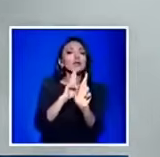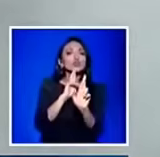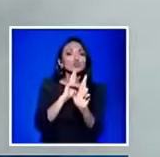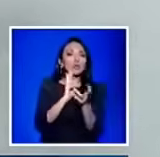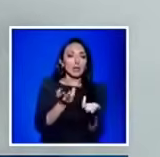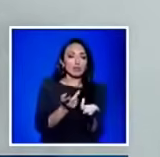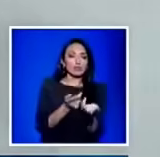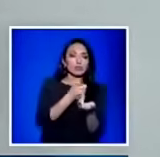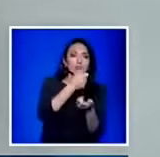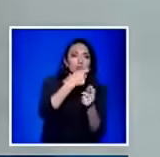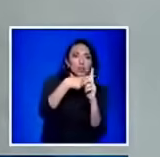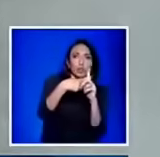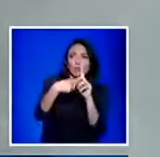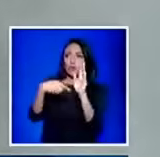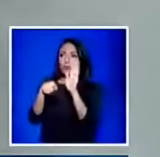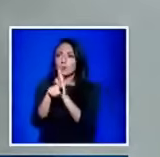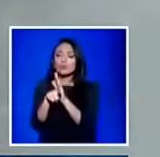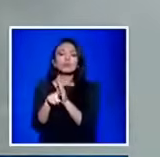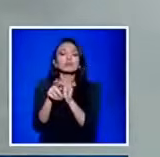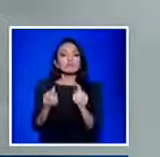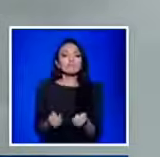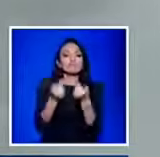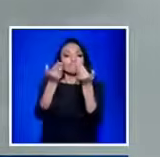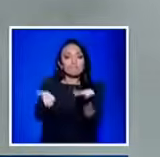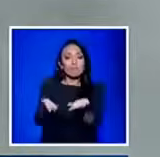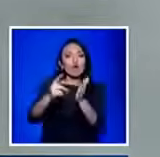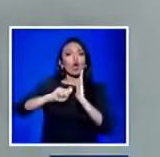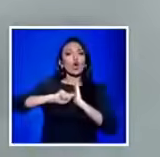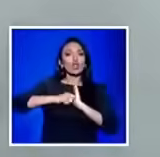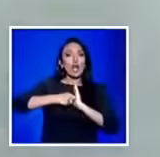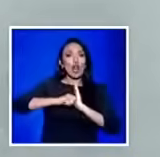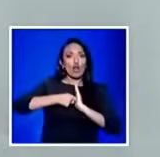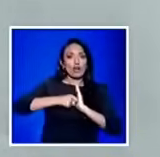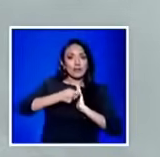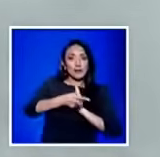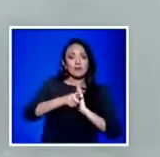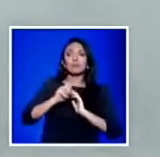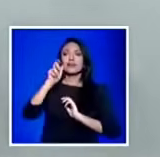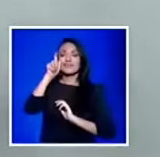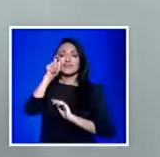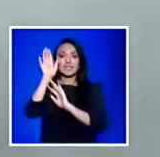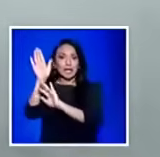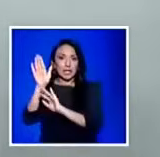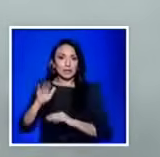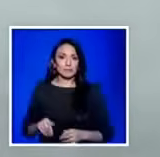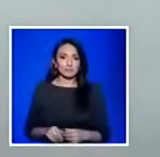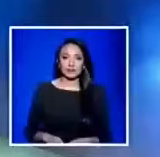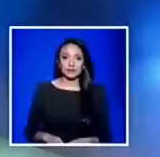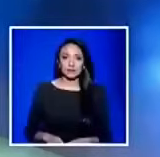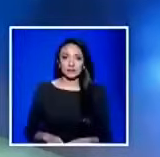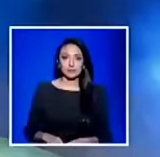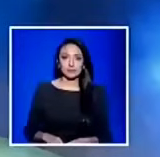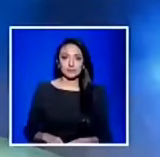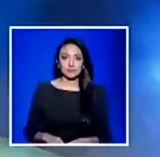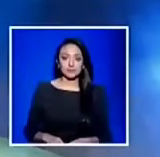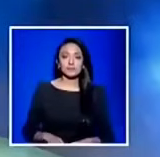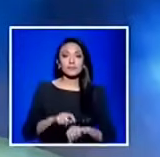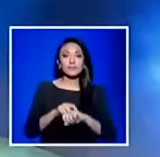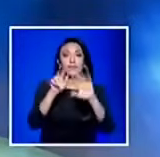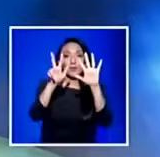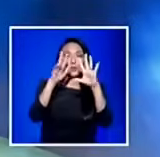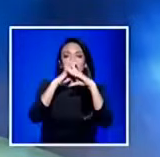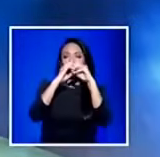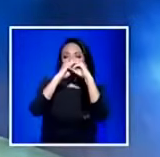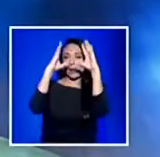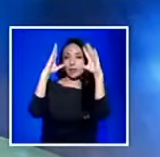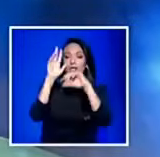omisión o efectividad ante los organismos de control como la Contraloría y Fiscalía. 8 de la mañana con